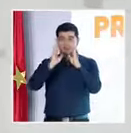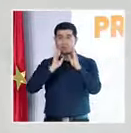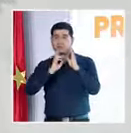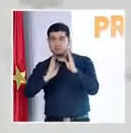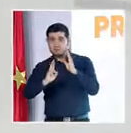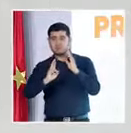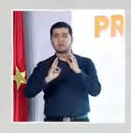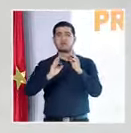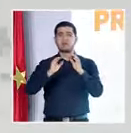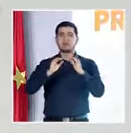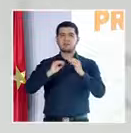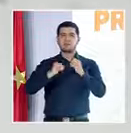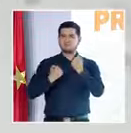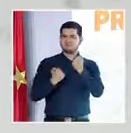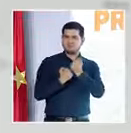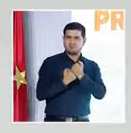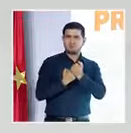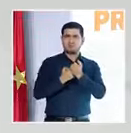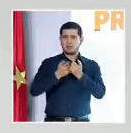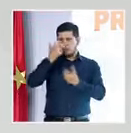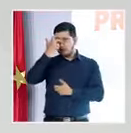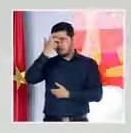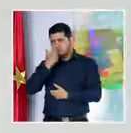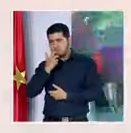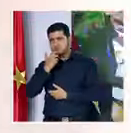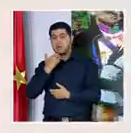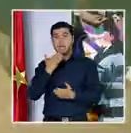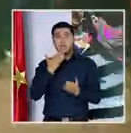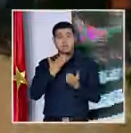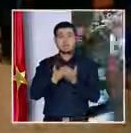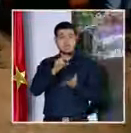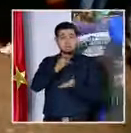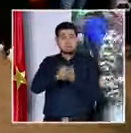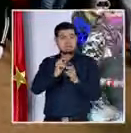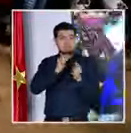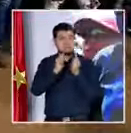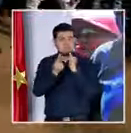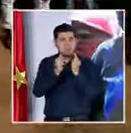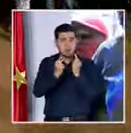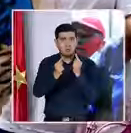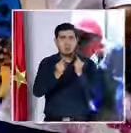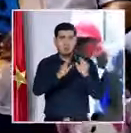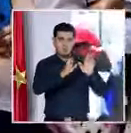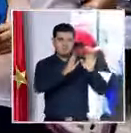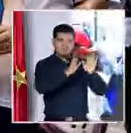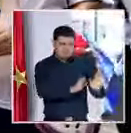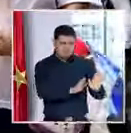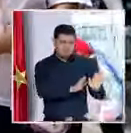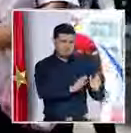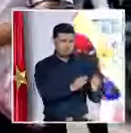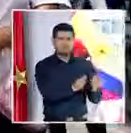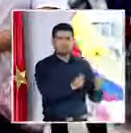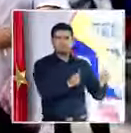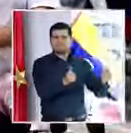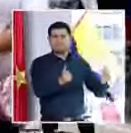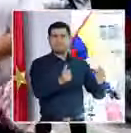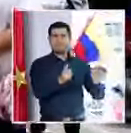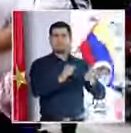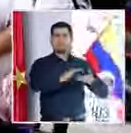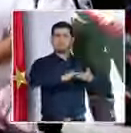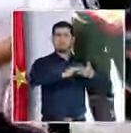respuesta, estabilización, evaluación. Gracias al diálogo, logramos el levantamiento pacífico de los bloqueos generados